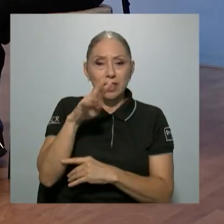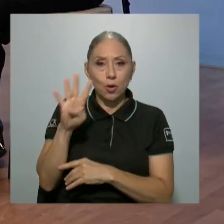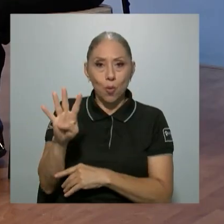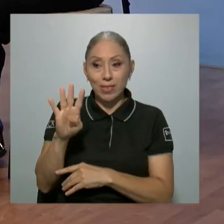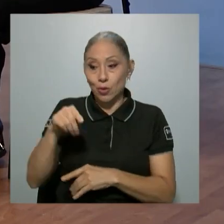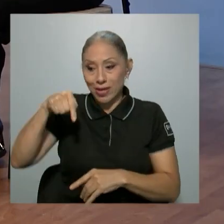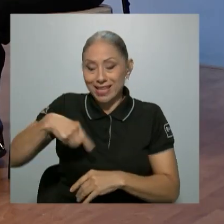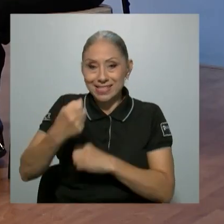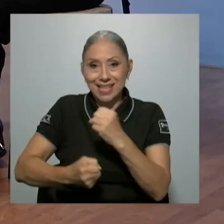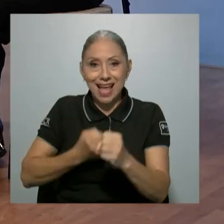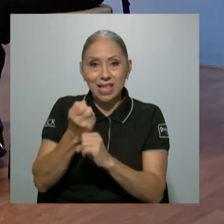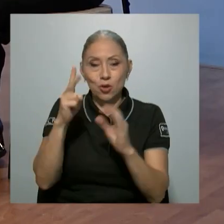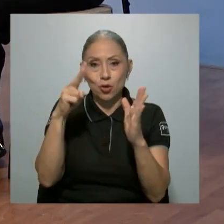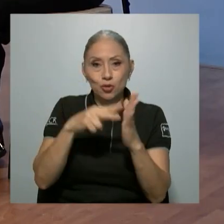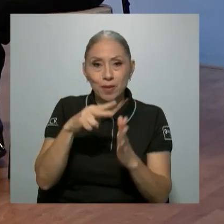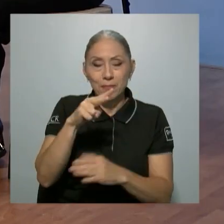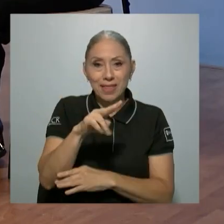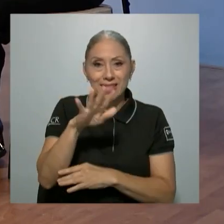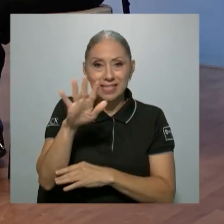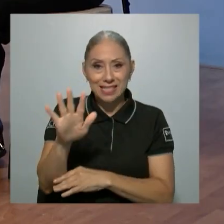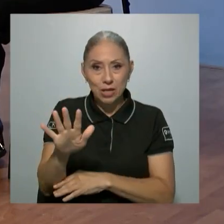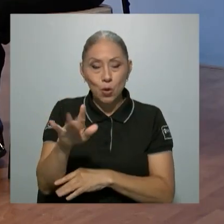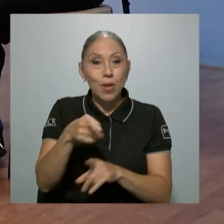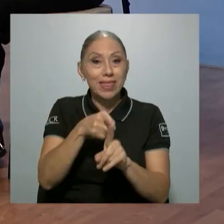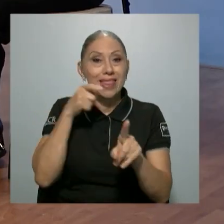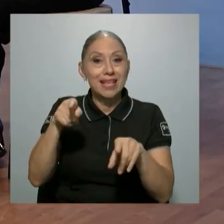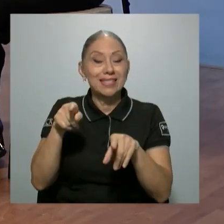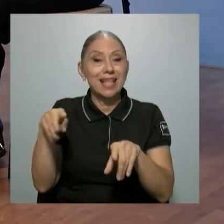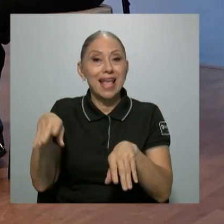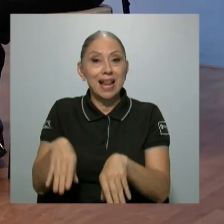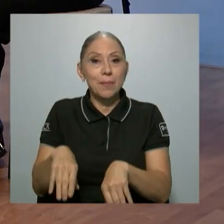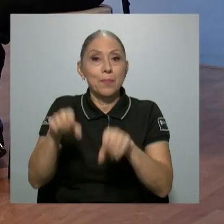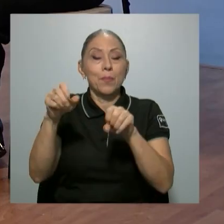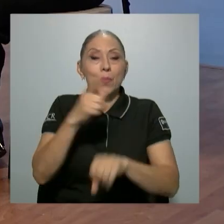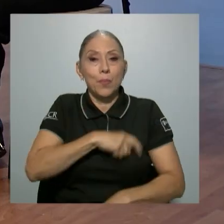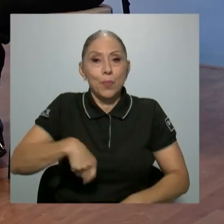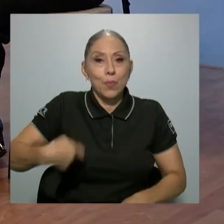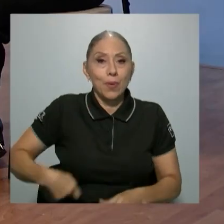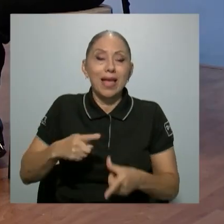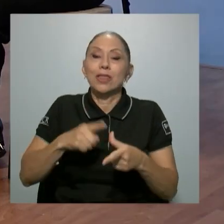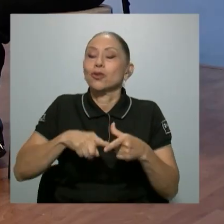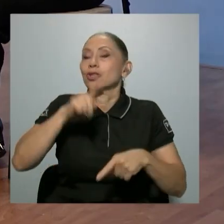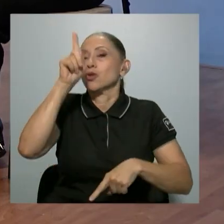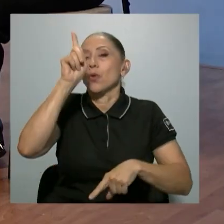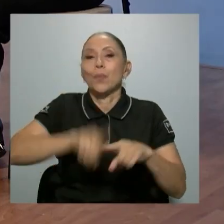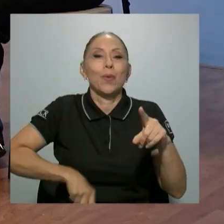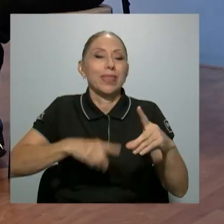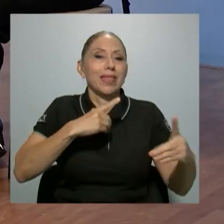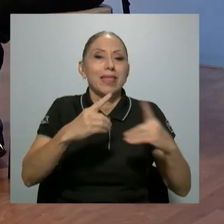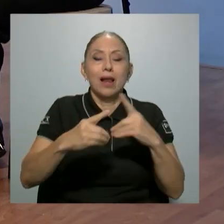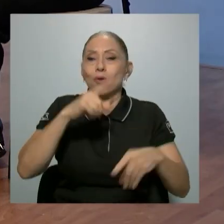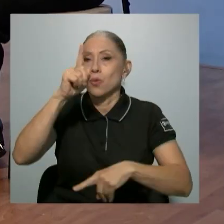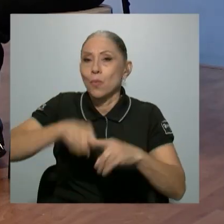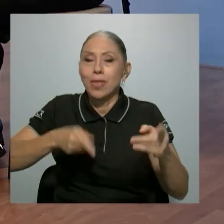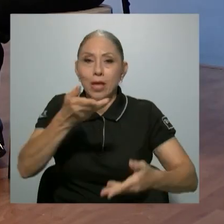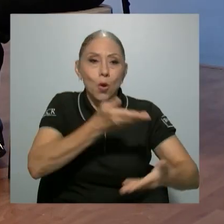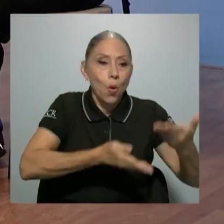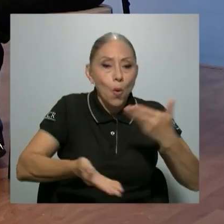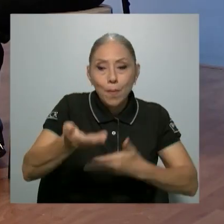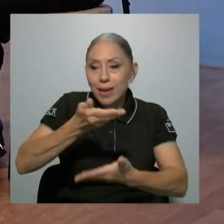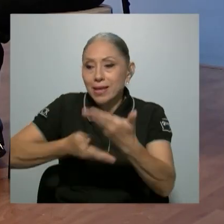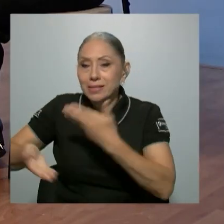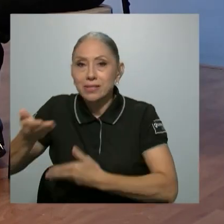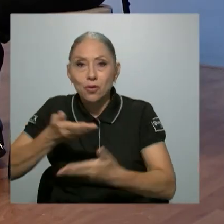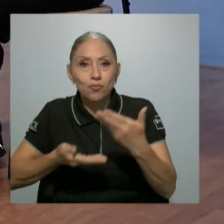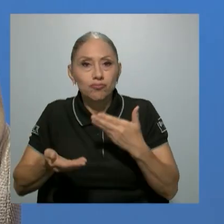eso impide entonces ese diálogo y esa cooperación entre poderes. Y eso nos está generando que